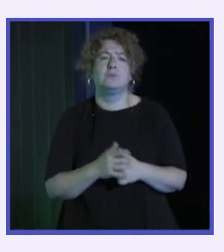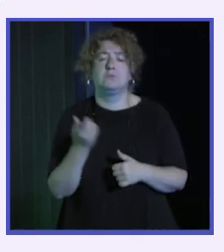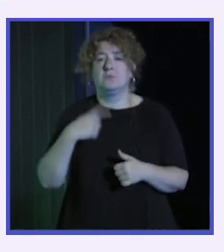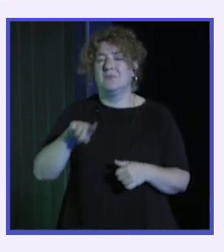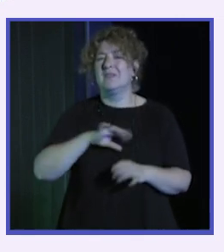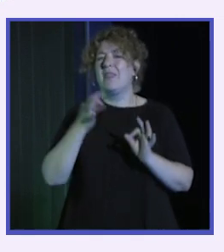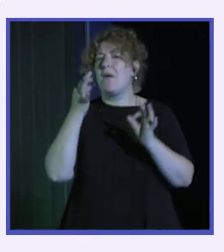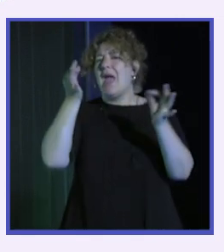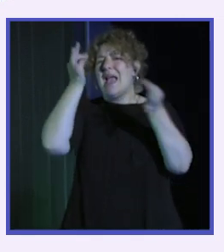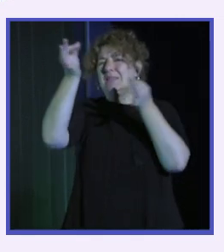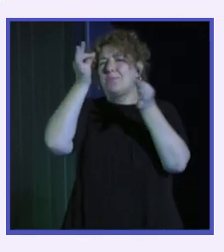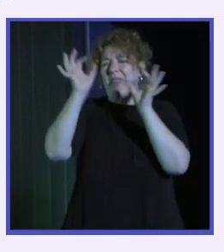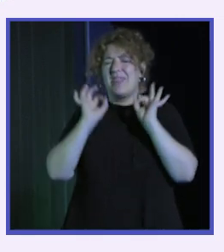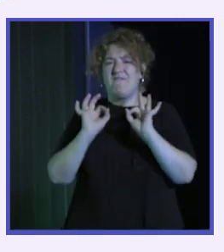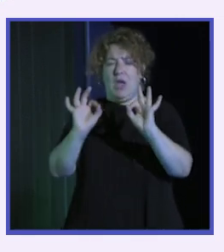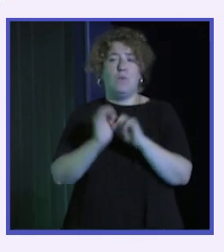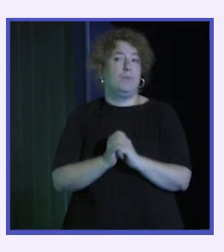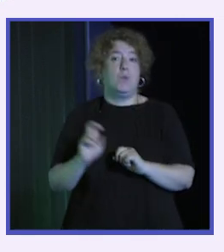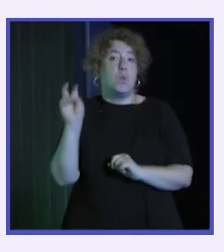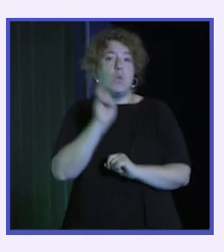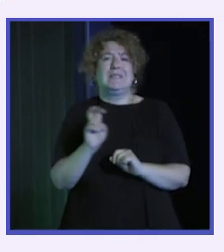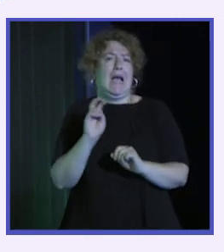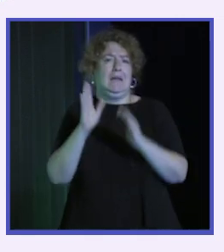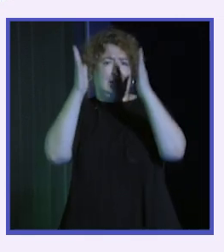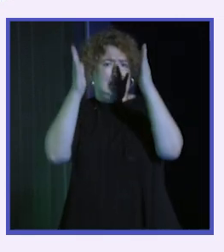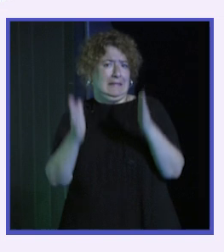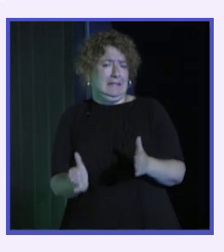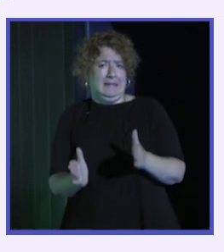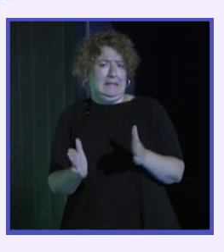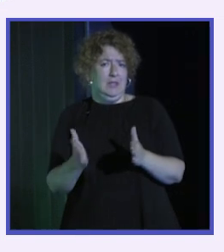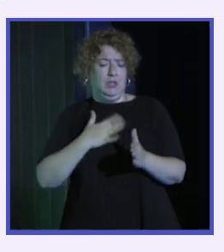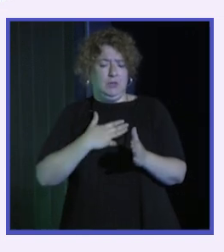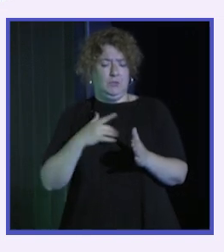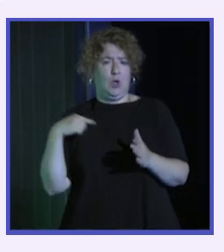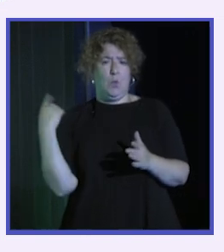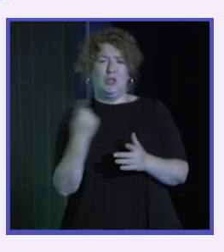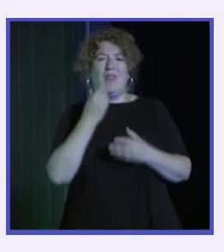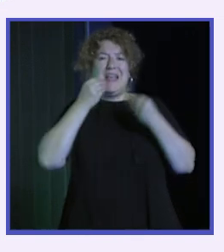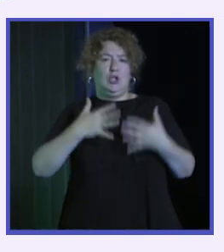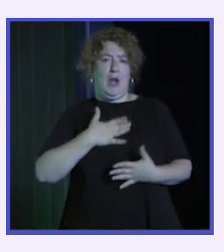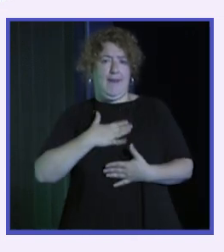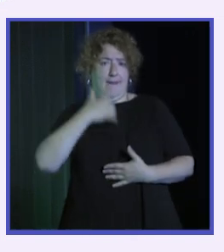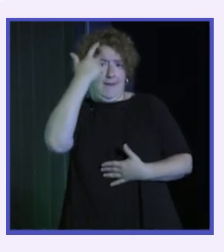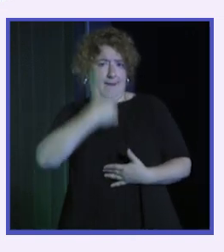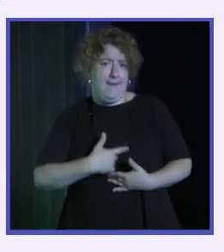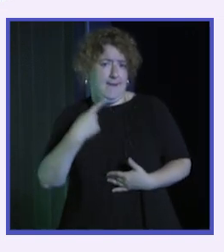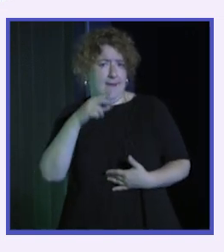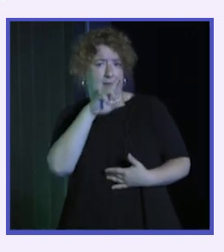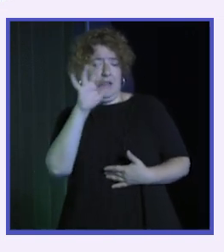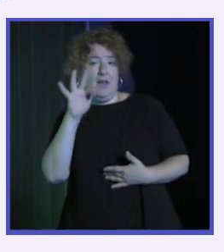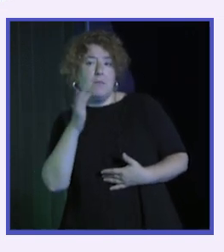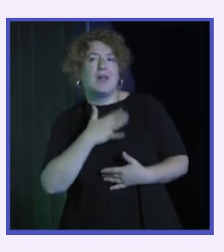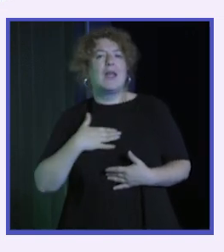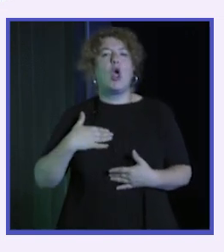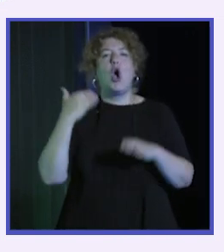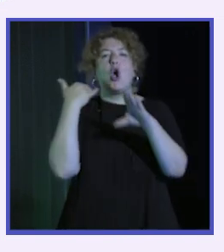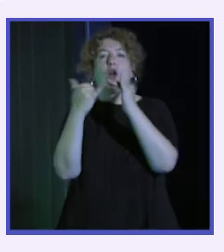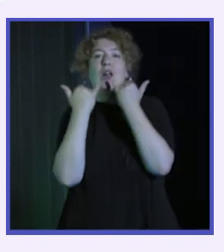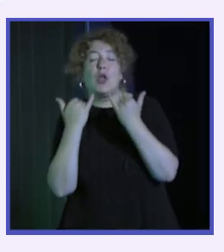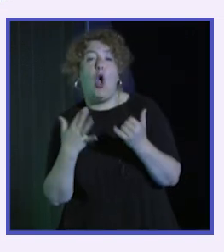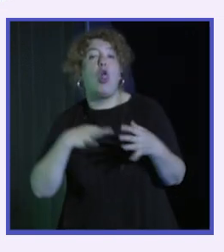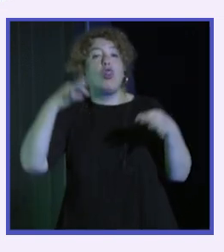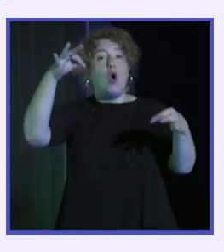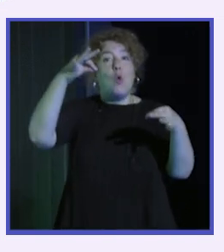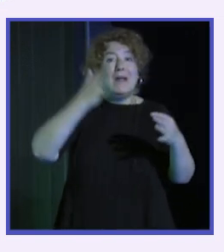ser específicos. Por defecto, va a buscar ahí, ¿vale? Va a buscar en todo nuestro graph. Pero si queremos que vaya a un email concreto, a un